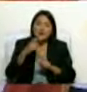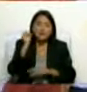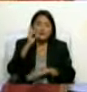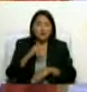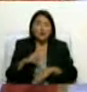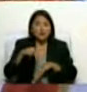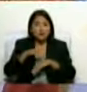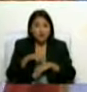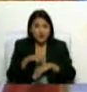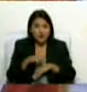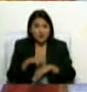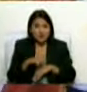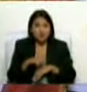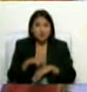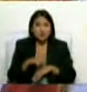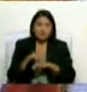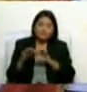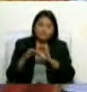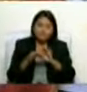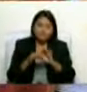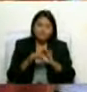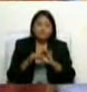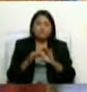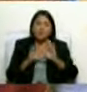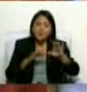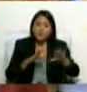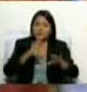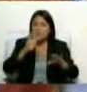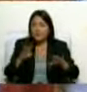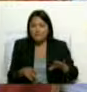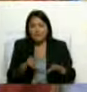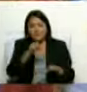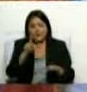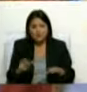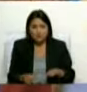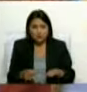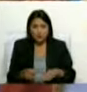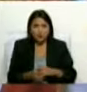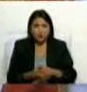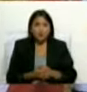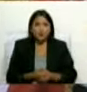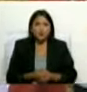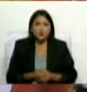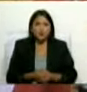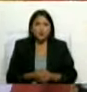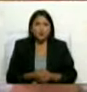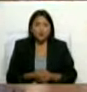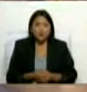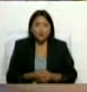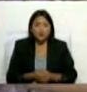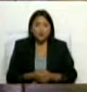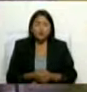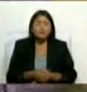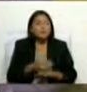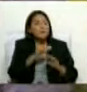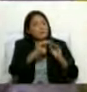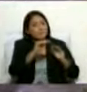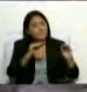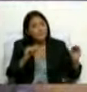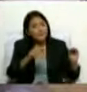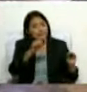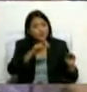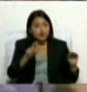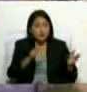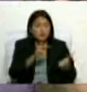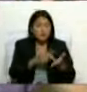pueblo venezolano en la reafirmación de nuestra soberanía en el Esequibo. ¿Qué llamado que le hace a la población a participar este próximo 3 de